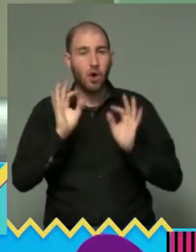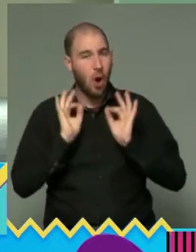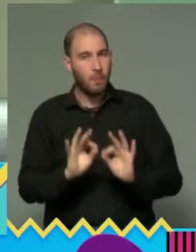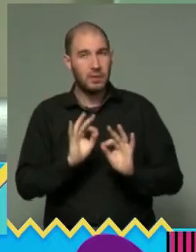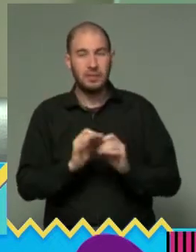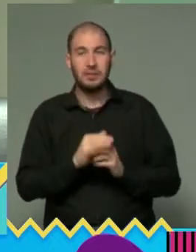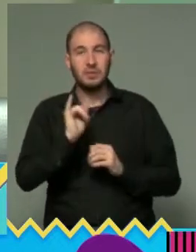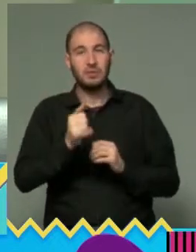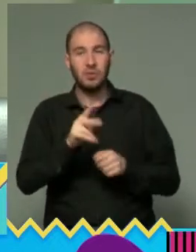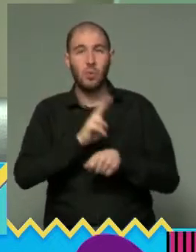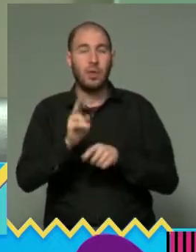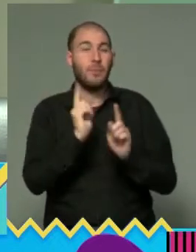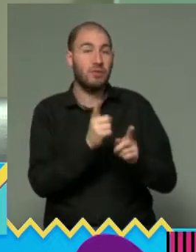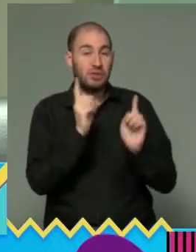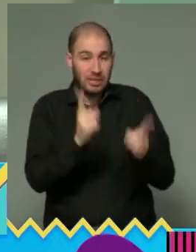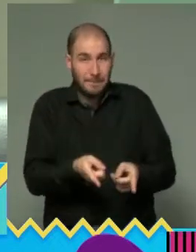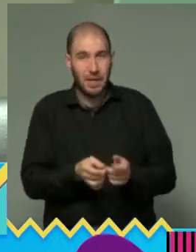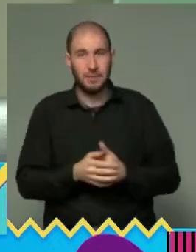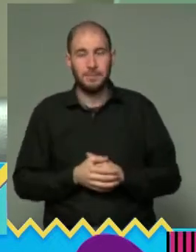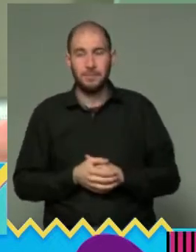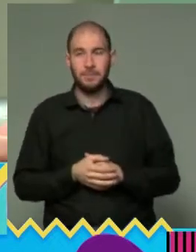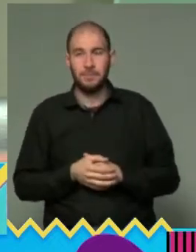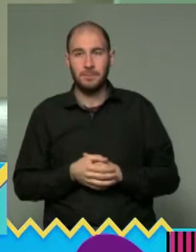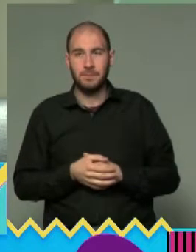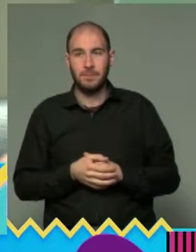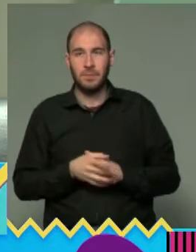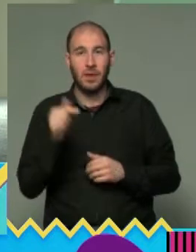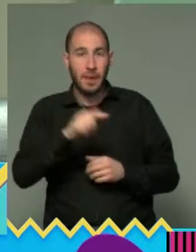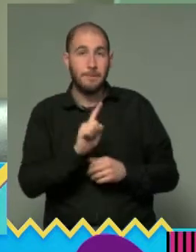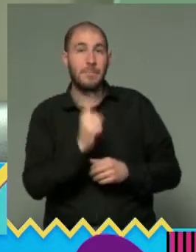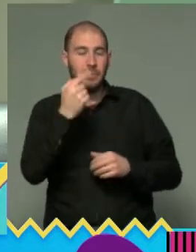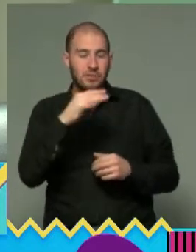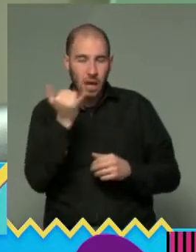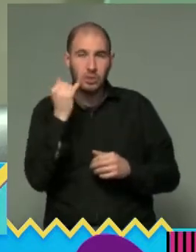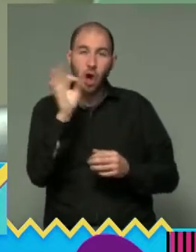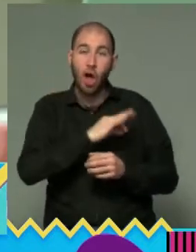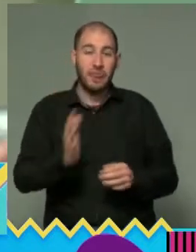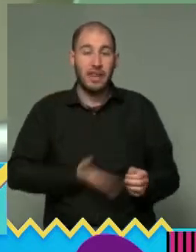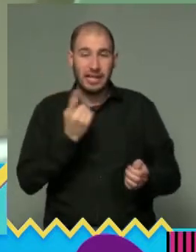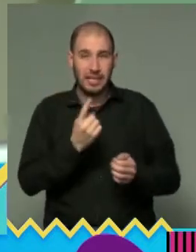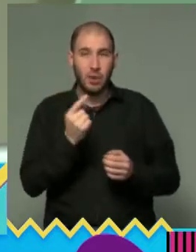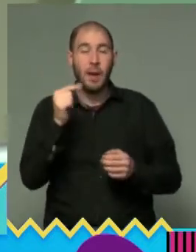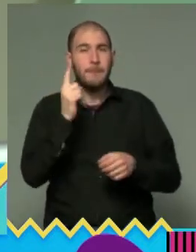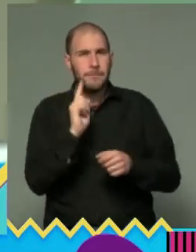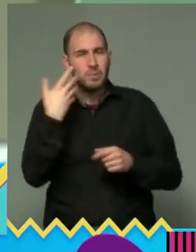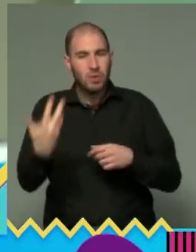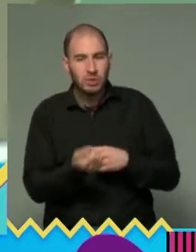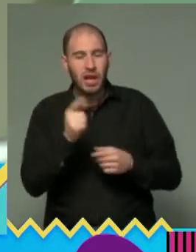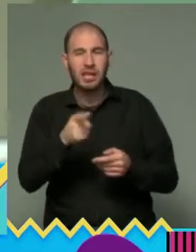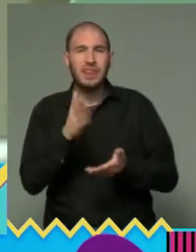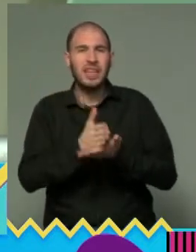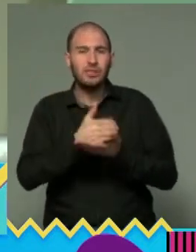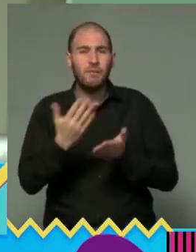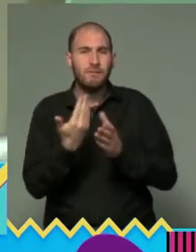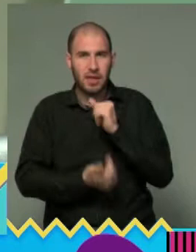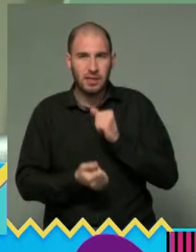completa, inevitablemente proteges al docente, que es el primero que detecta, o al directivo, o al salón, que es el primero que detecta la situación de vulneración de derechos.